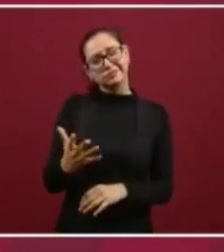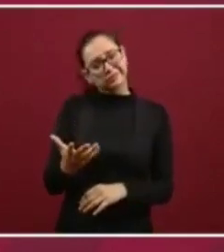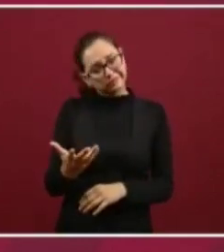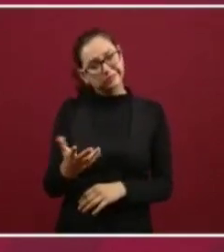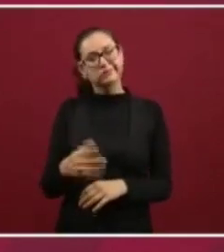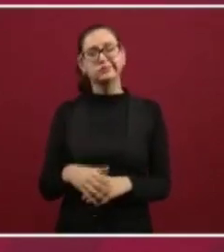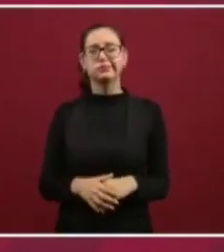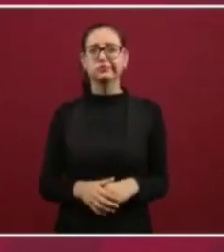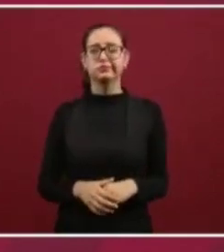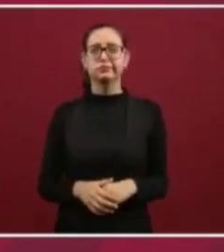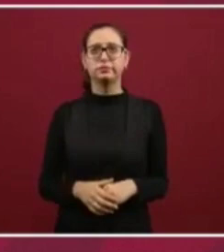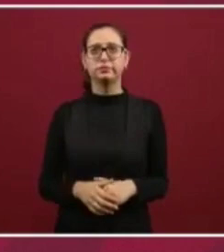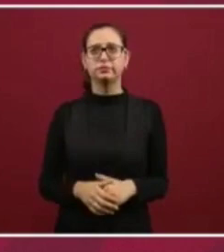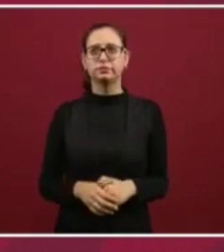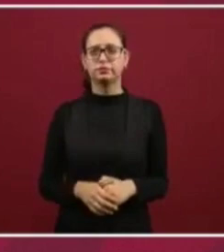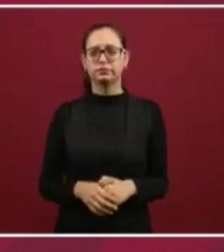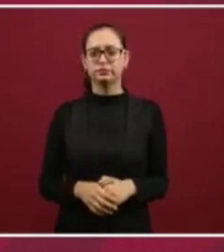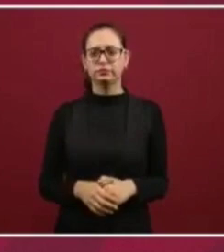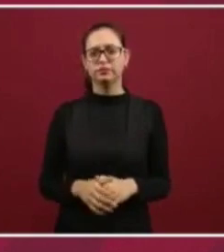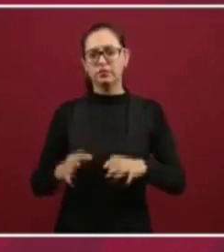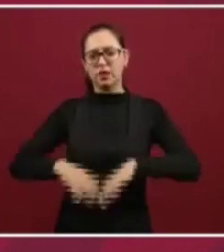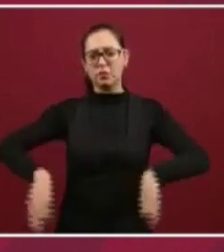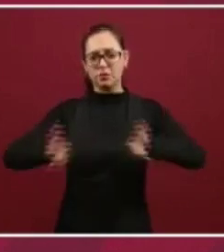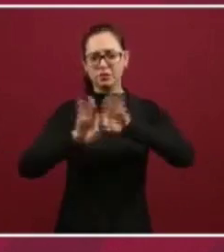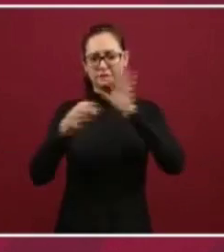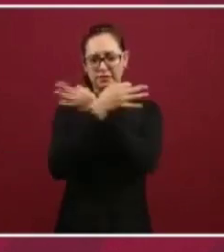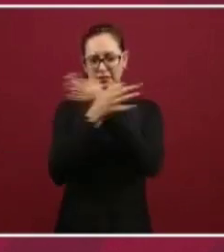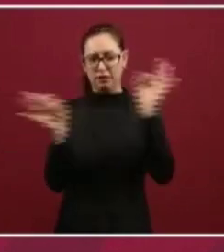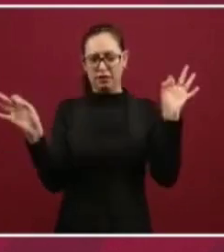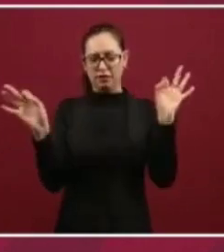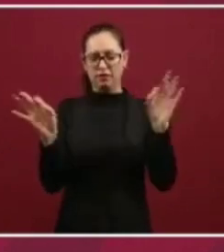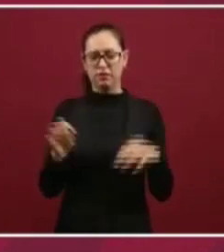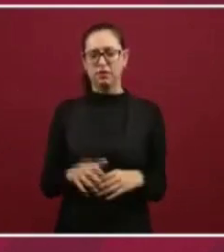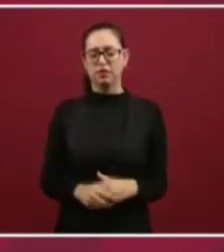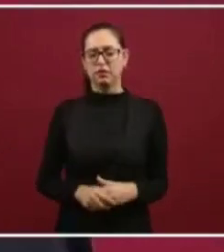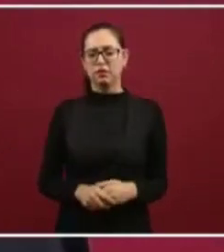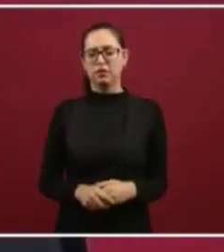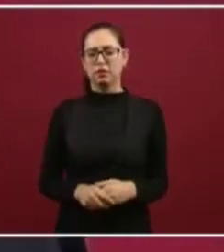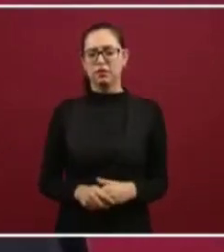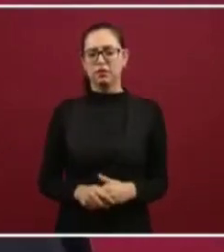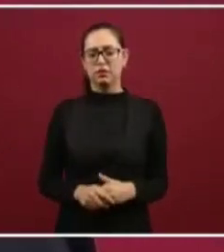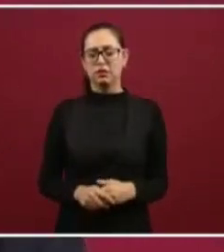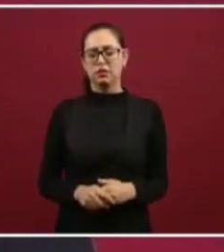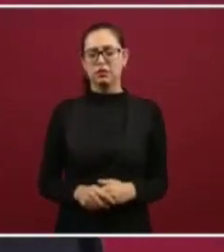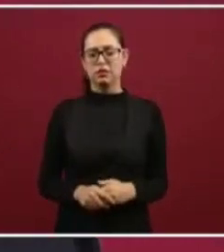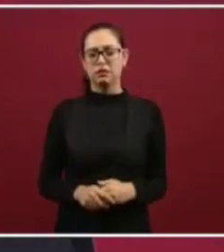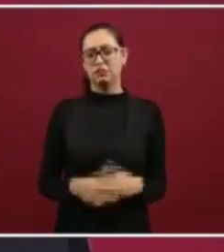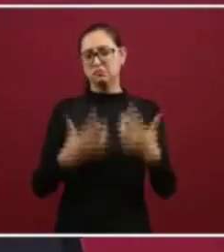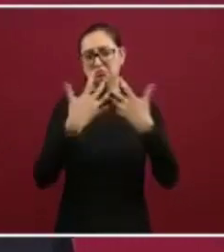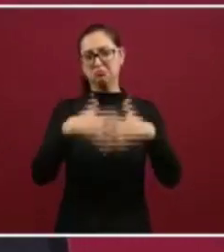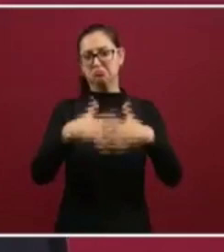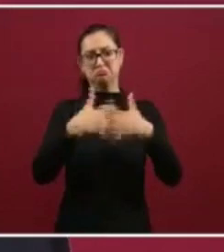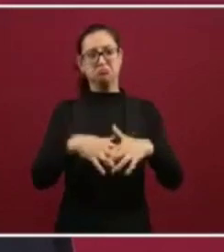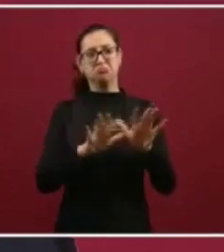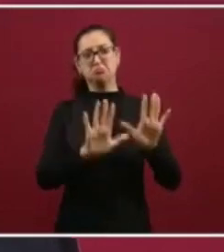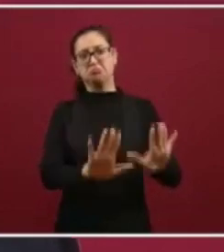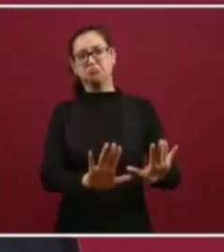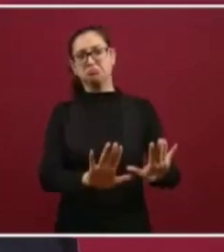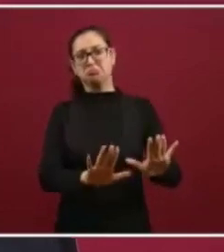es importante que se sepa, las plantas están paradas,